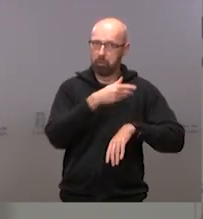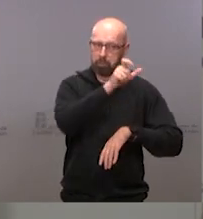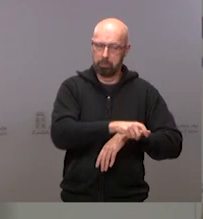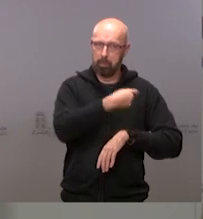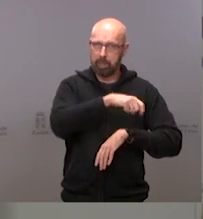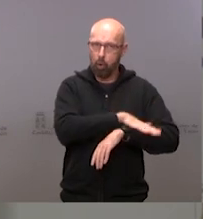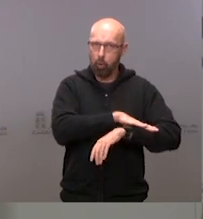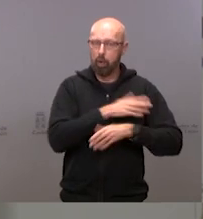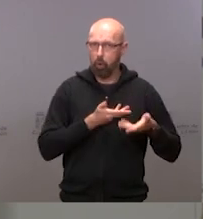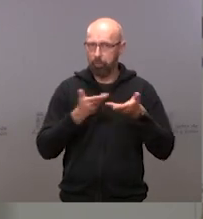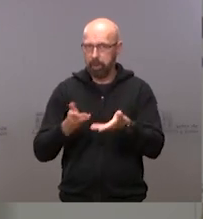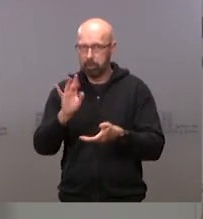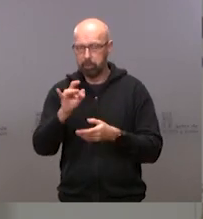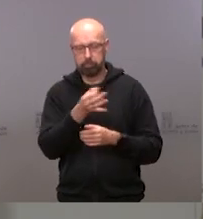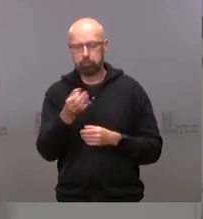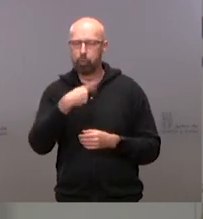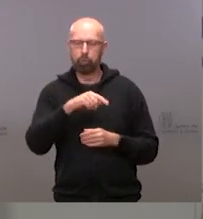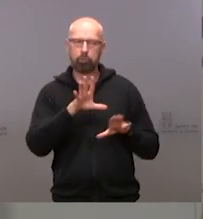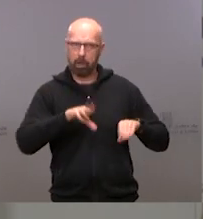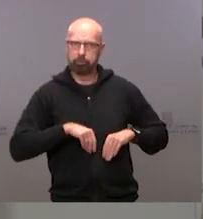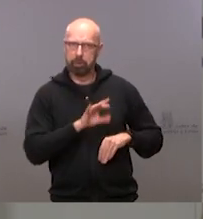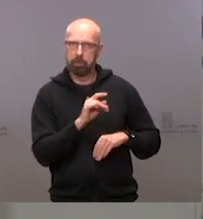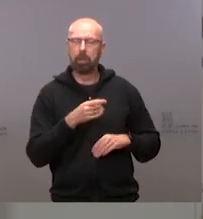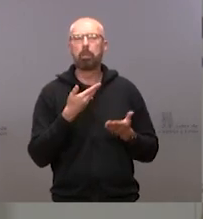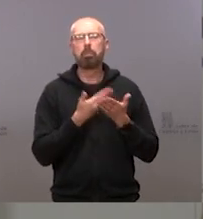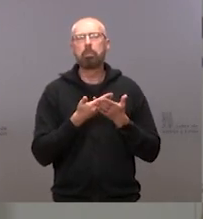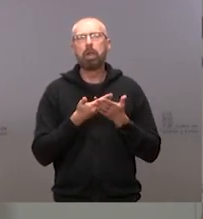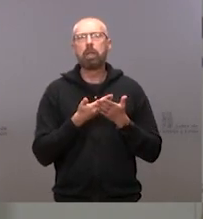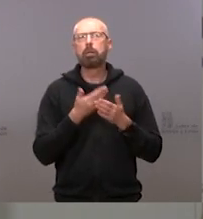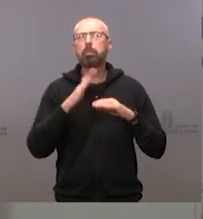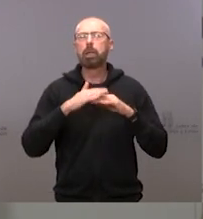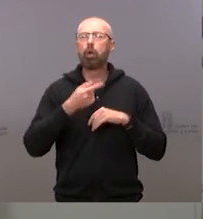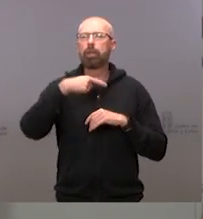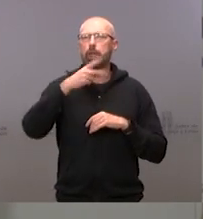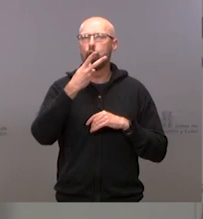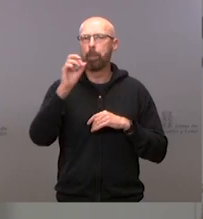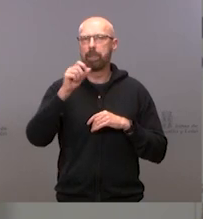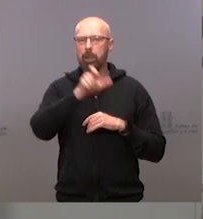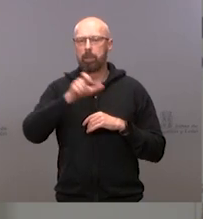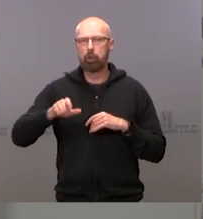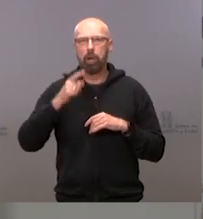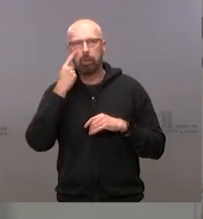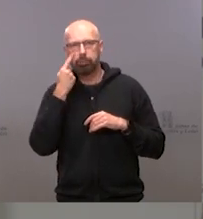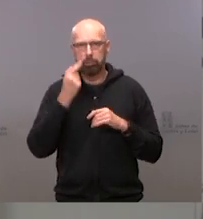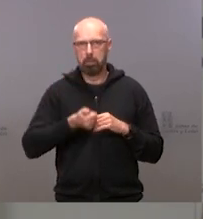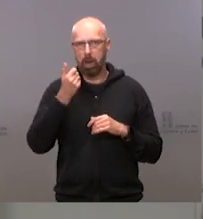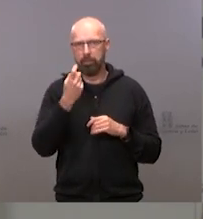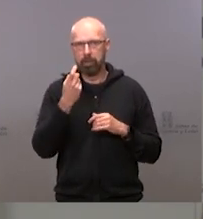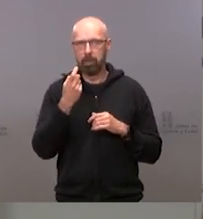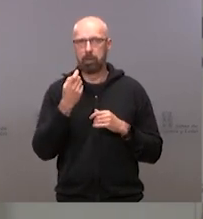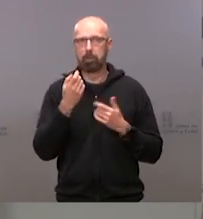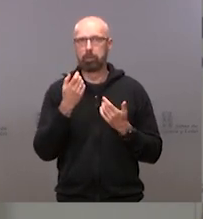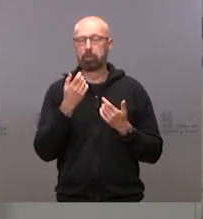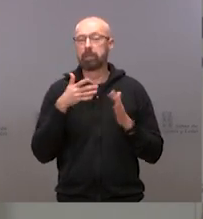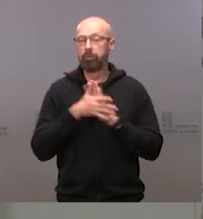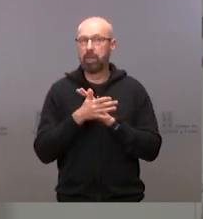del gobierno vamos a pedir al menos 120 rastreadores es en 60 más vamos